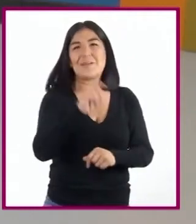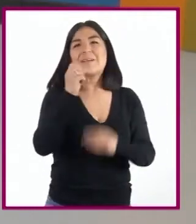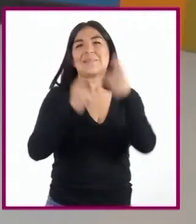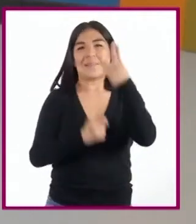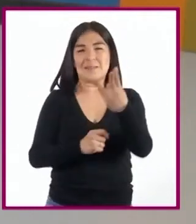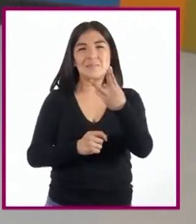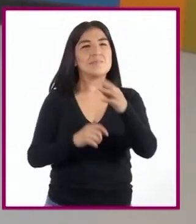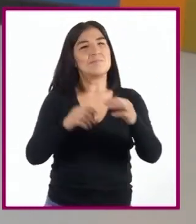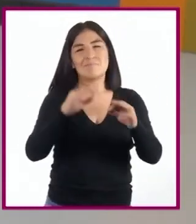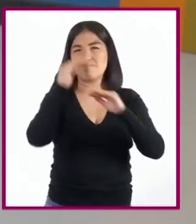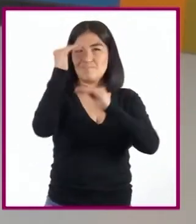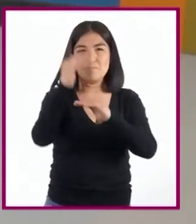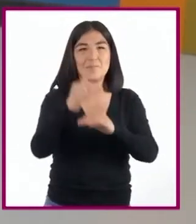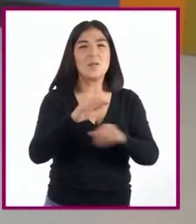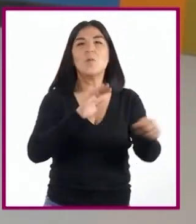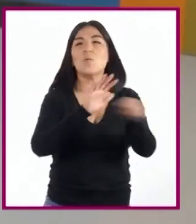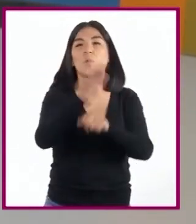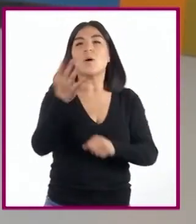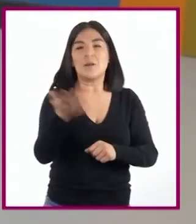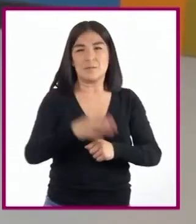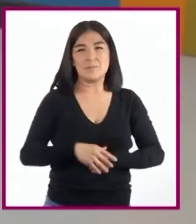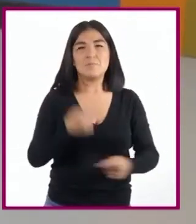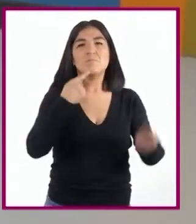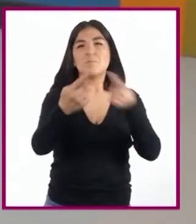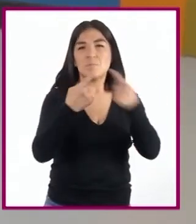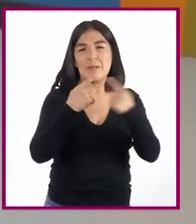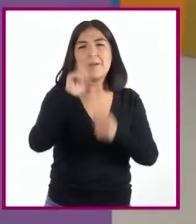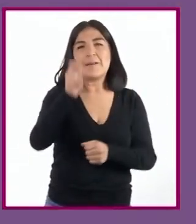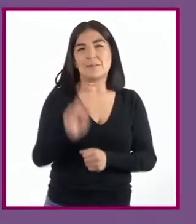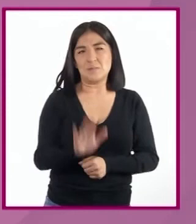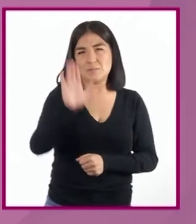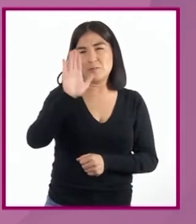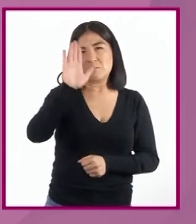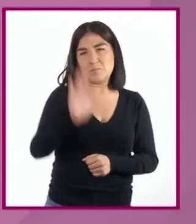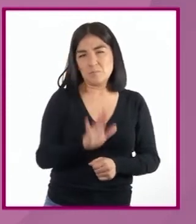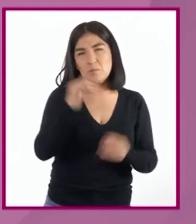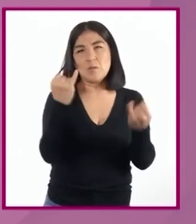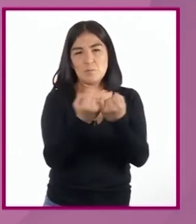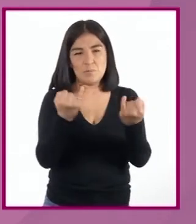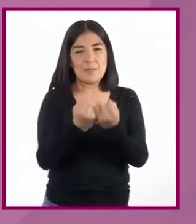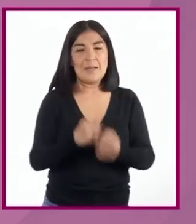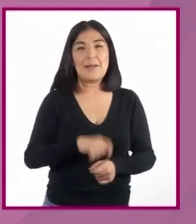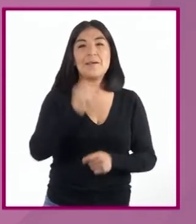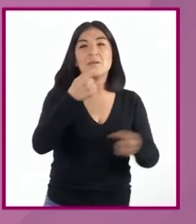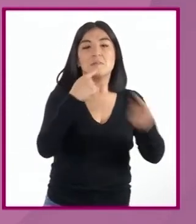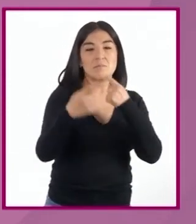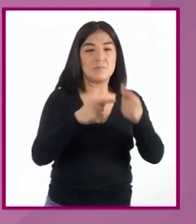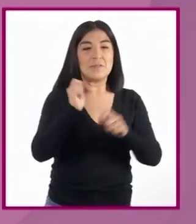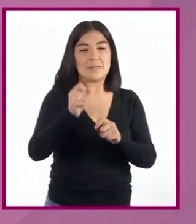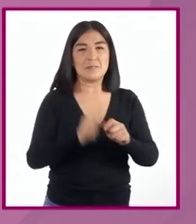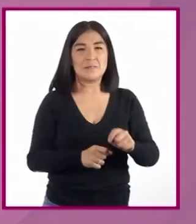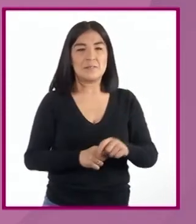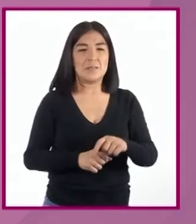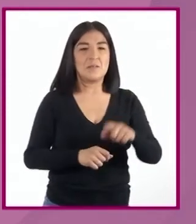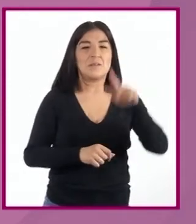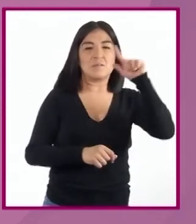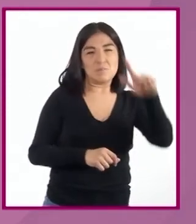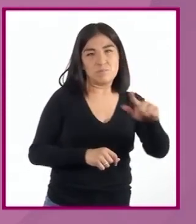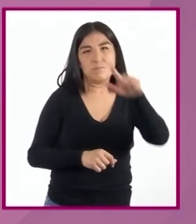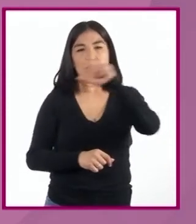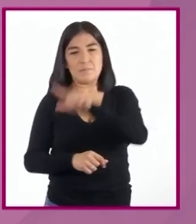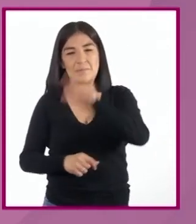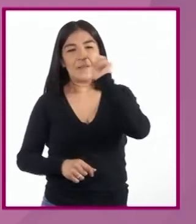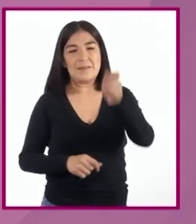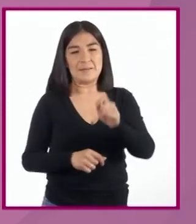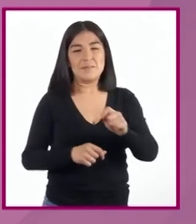condiciones mínimas, conocidas como criterios de congruencia. Criterio lado, ángulo, lado. Si dos lados